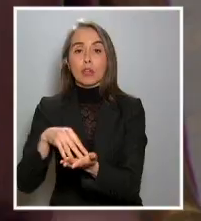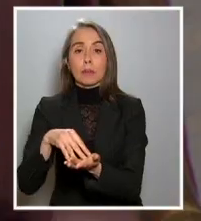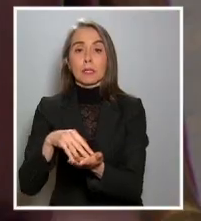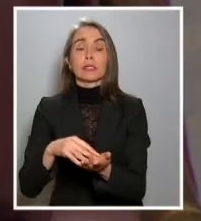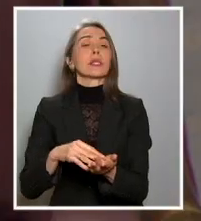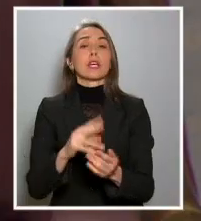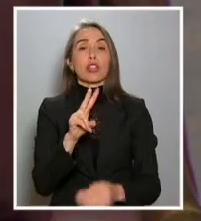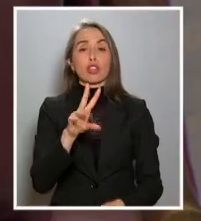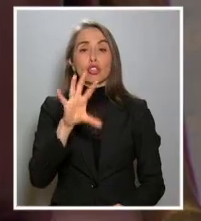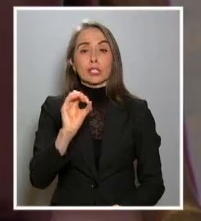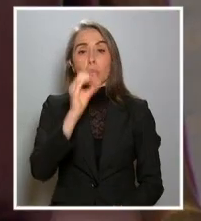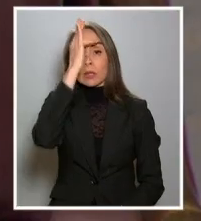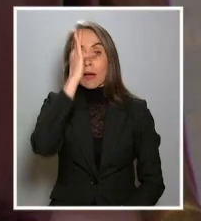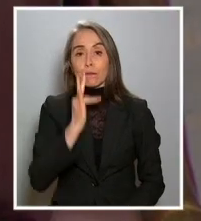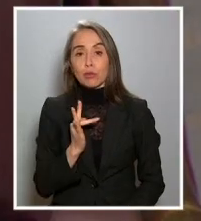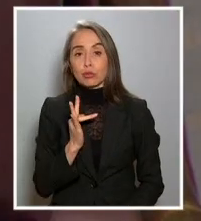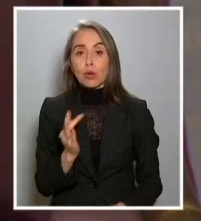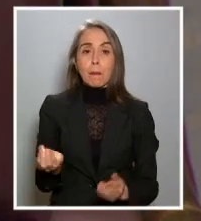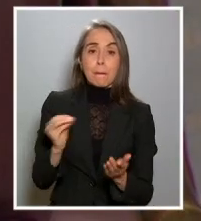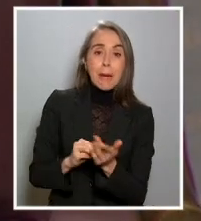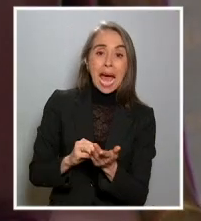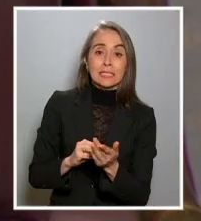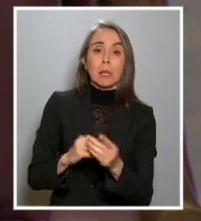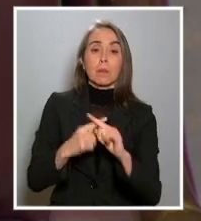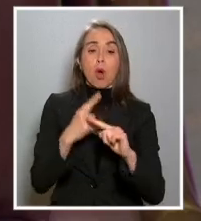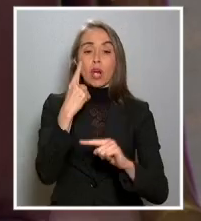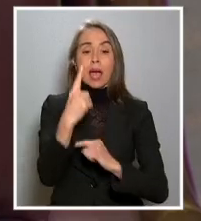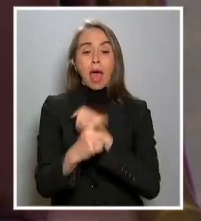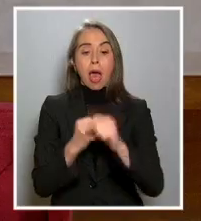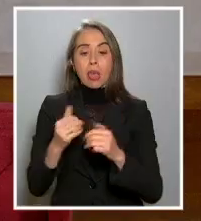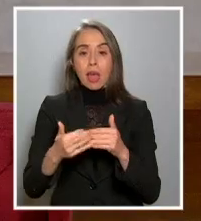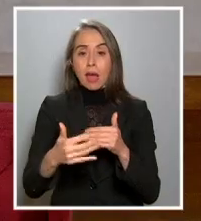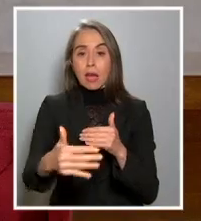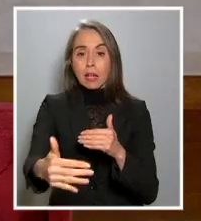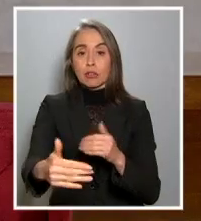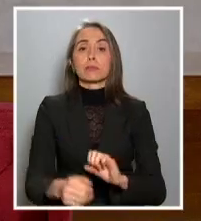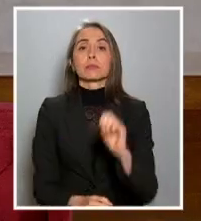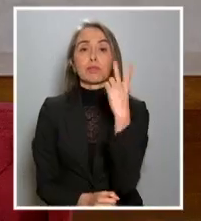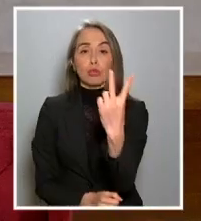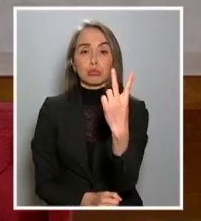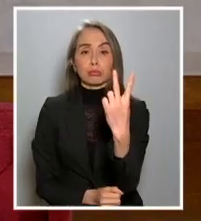de 250 funcionarios adicionales por año. 2.